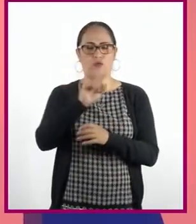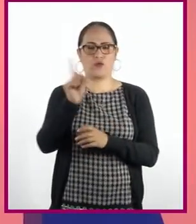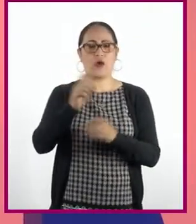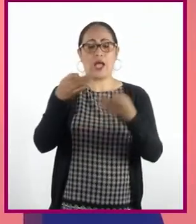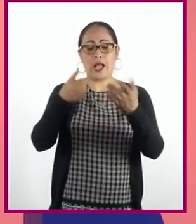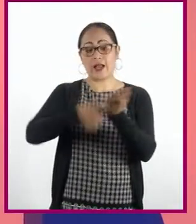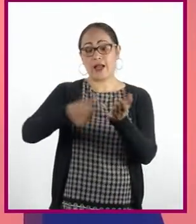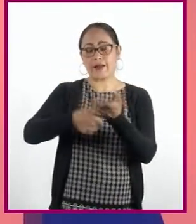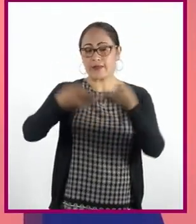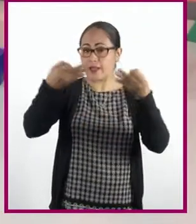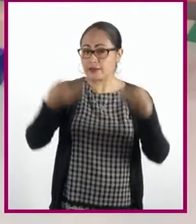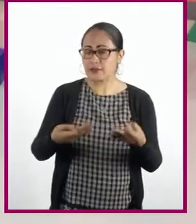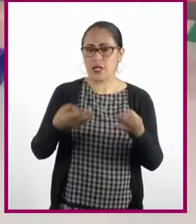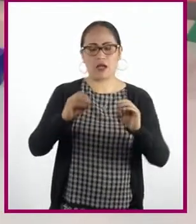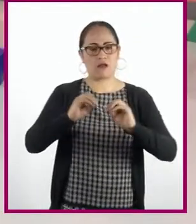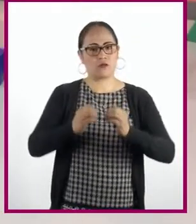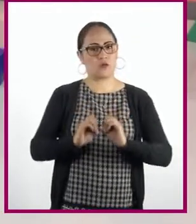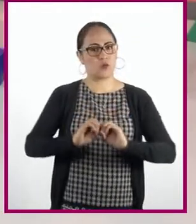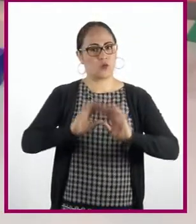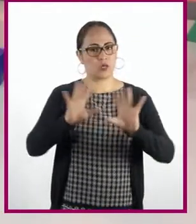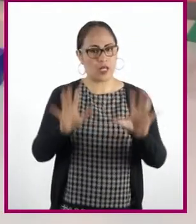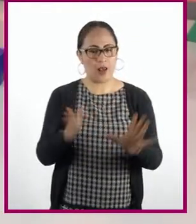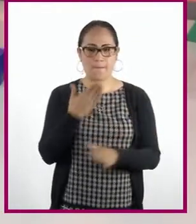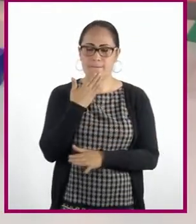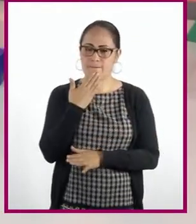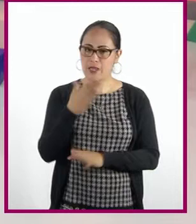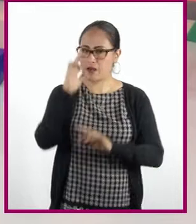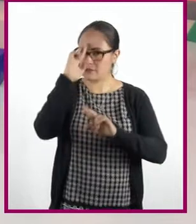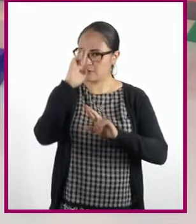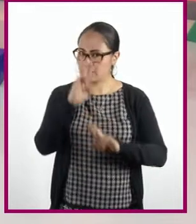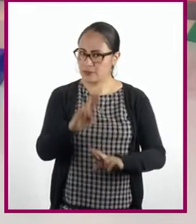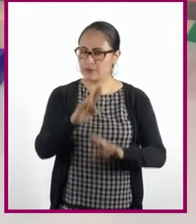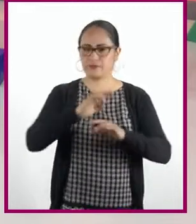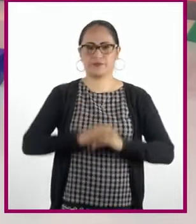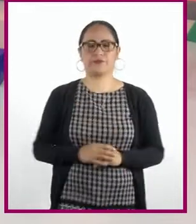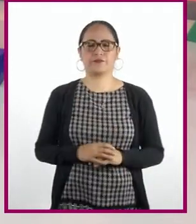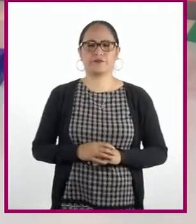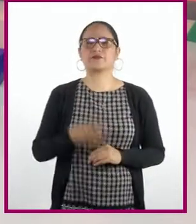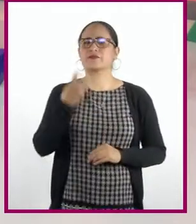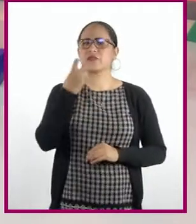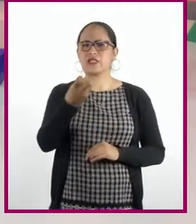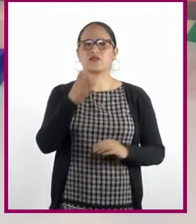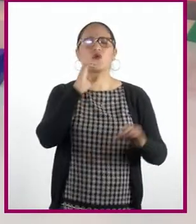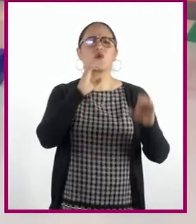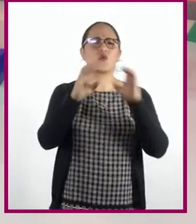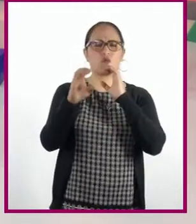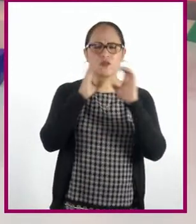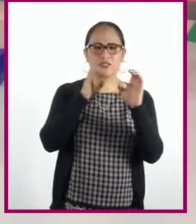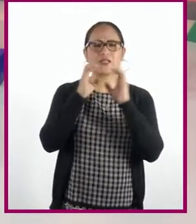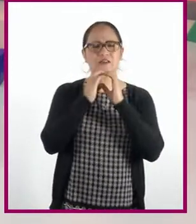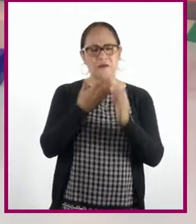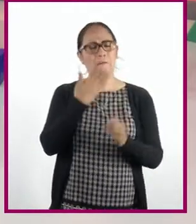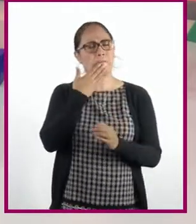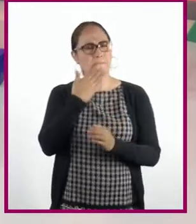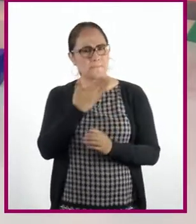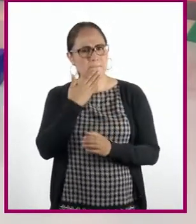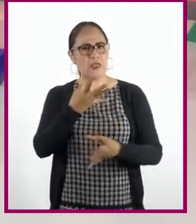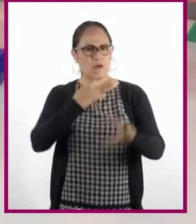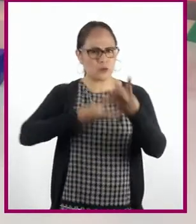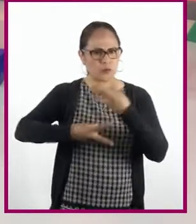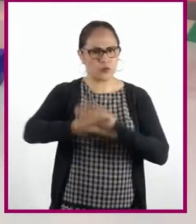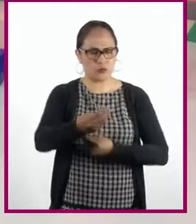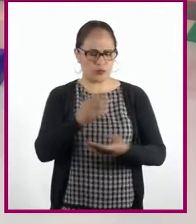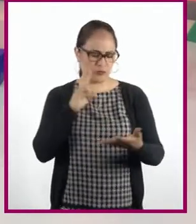debe ser claro, formal y respetuoso, pues esto garantiza que la comunicación sea fluida y evite